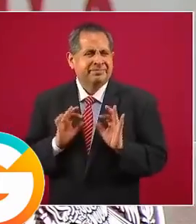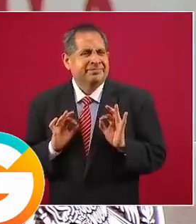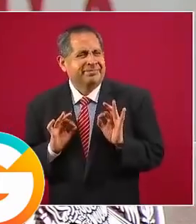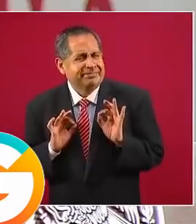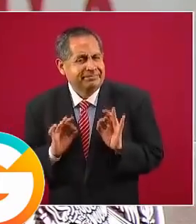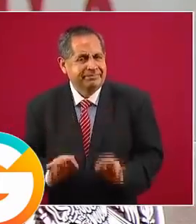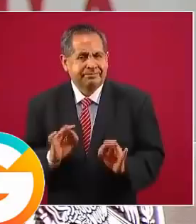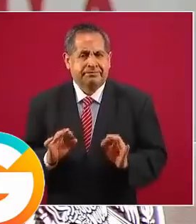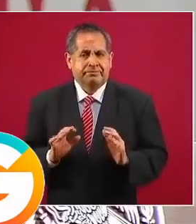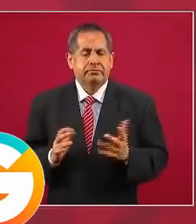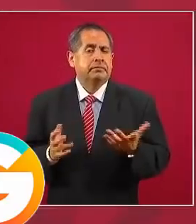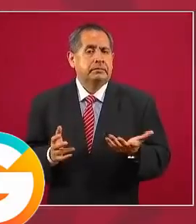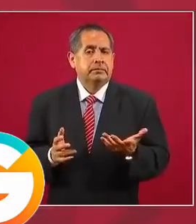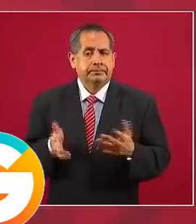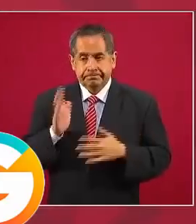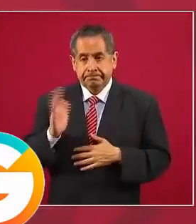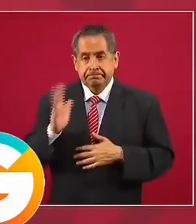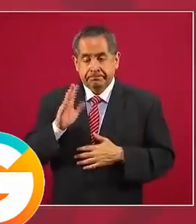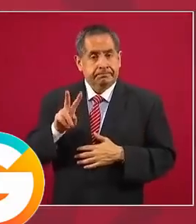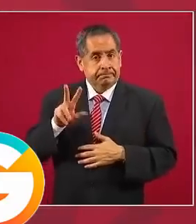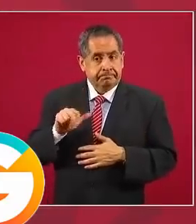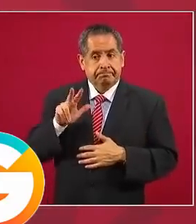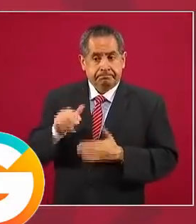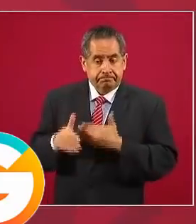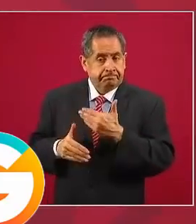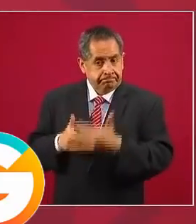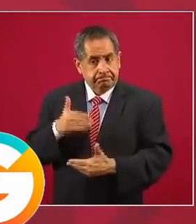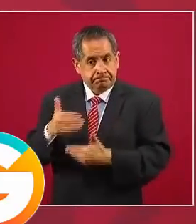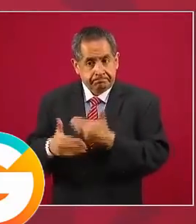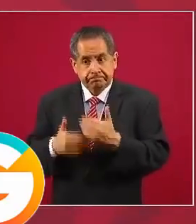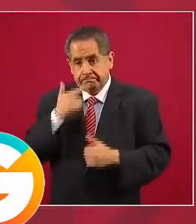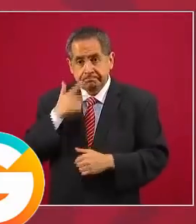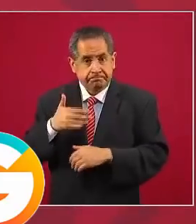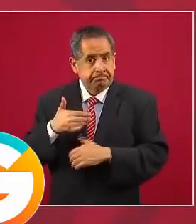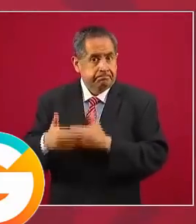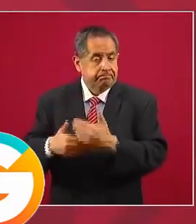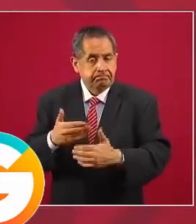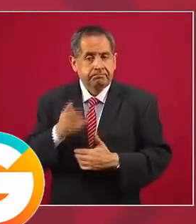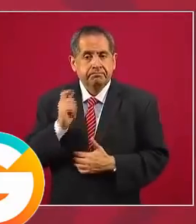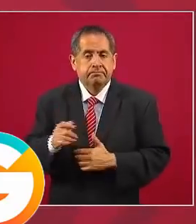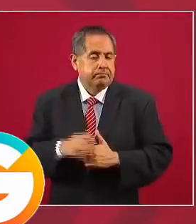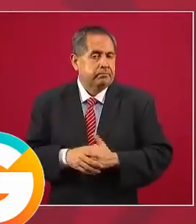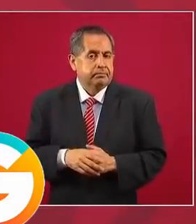Bueno, como ya se logró esto, como ya vamos avanzando